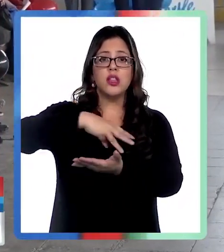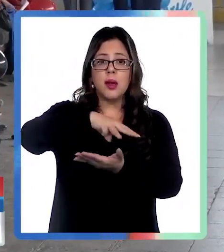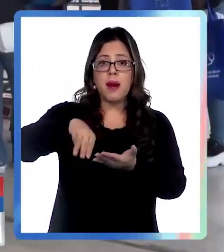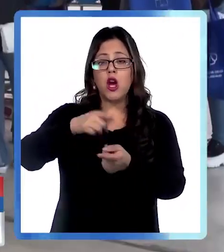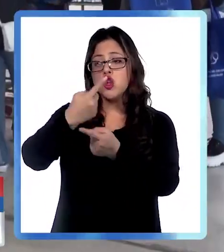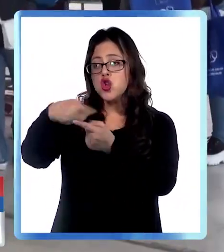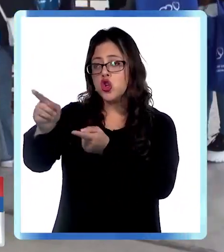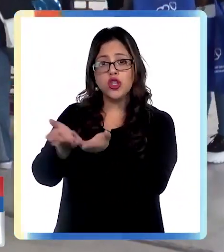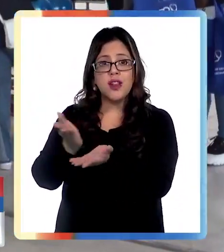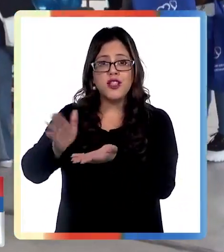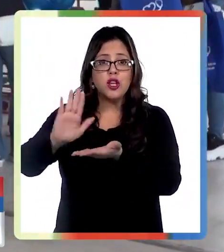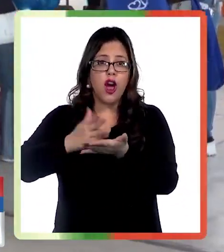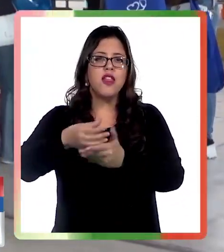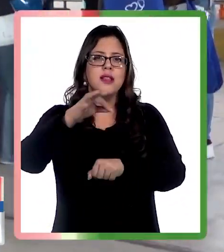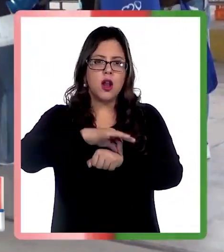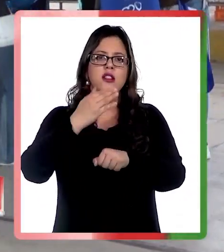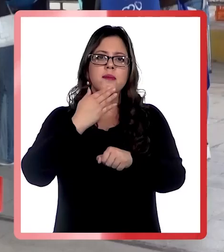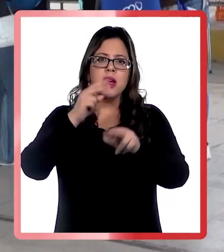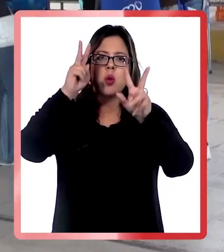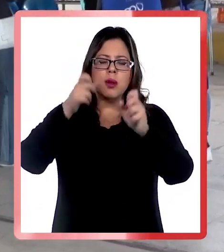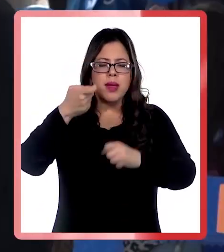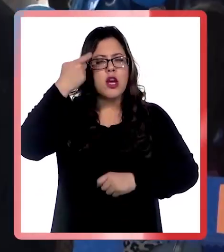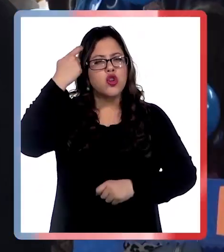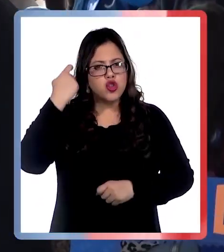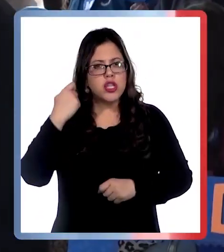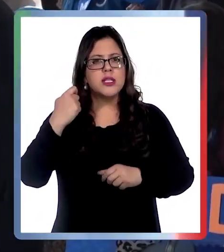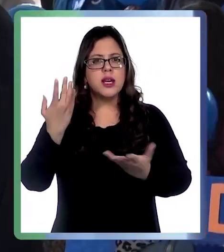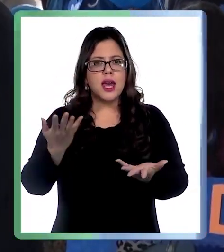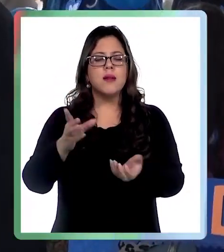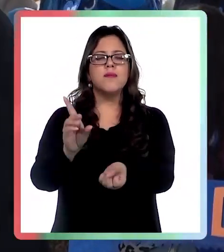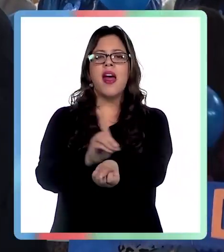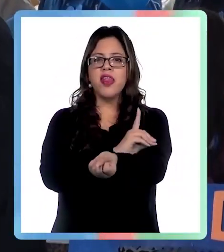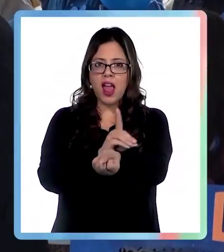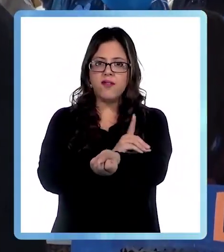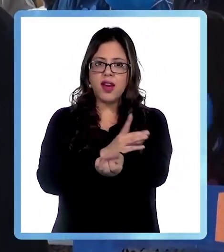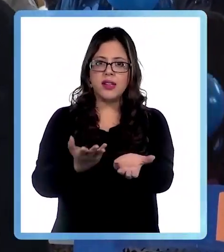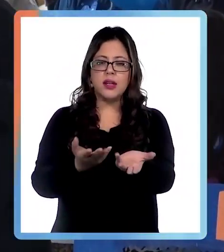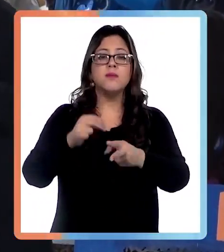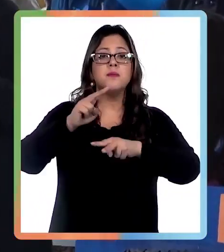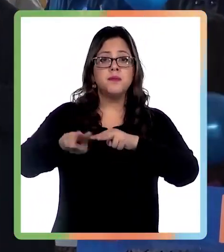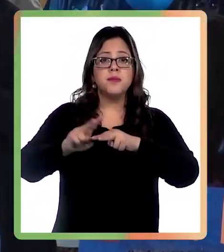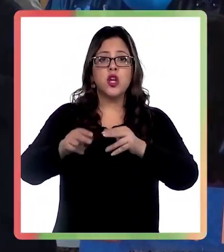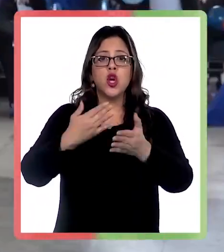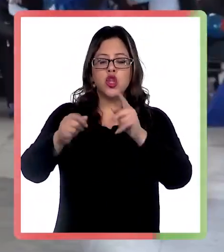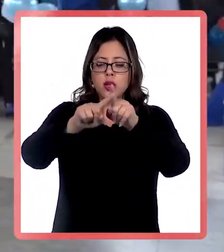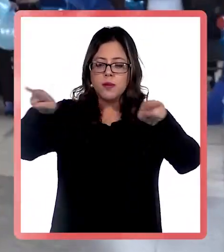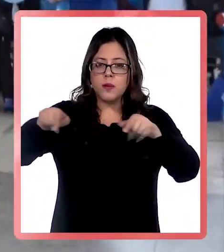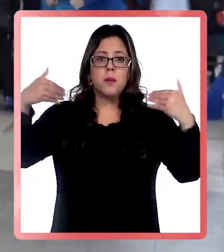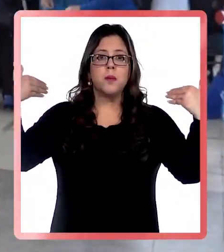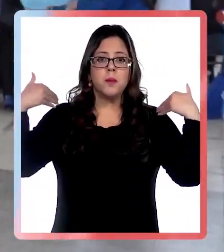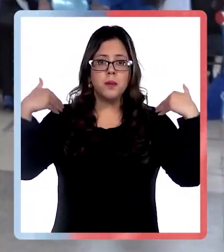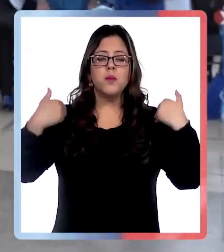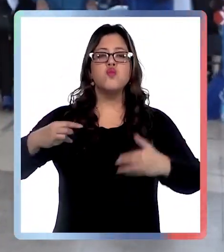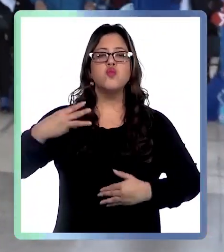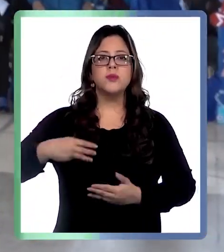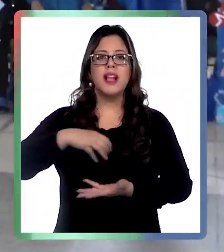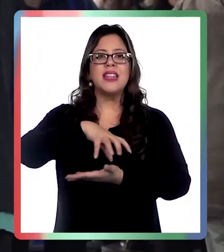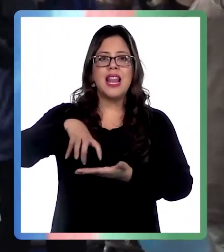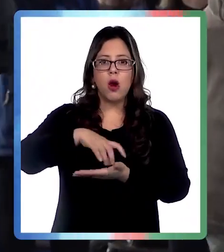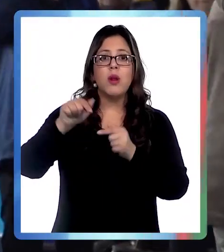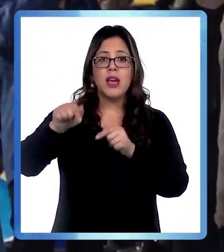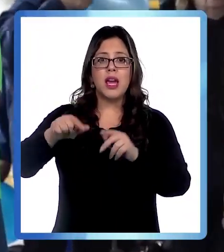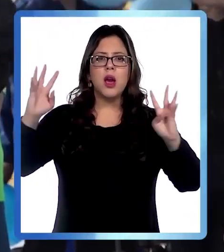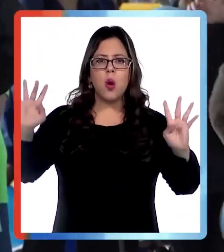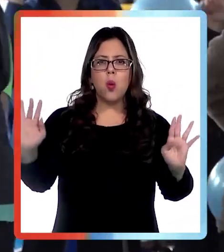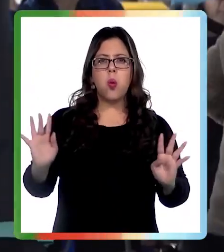de maule y de otros servicios de atención primaria formaron parte de un acto de conciencia en torno a la diabetes se realizó en el gimnasio